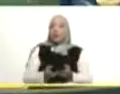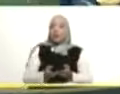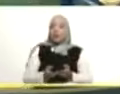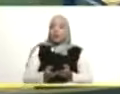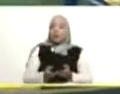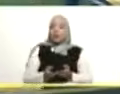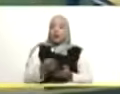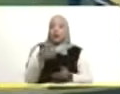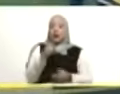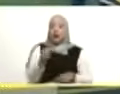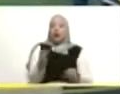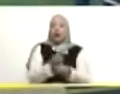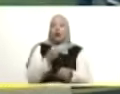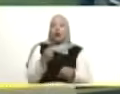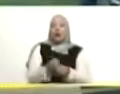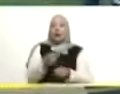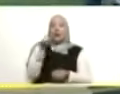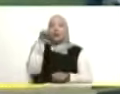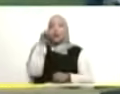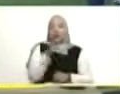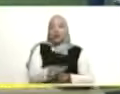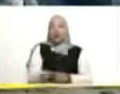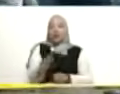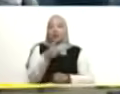Y me toca a mí anunciar